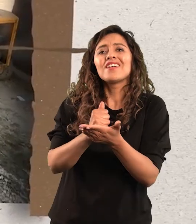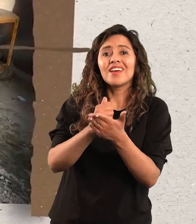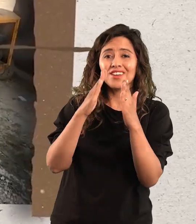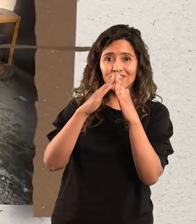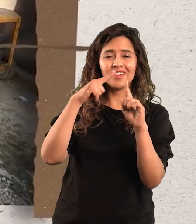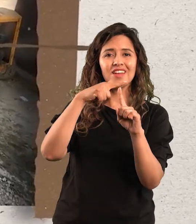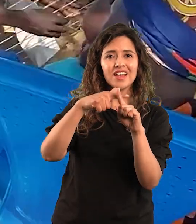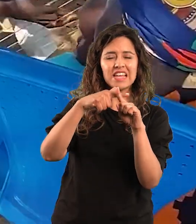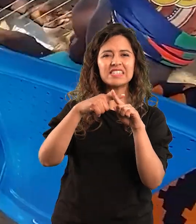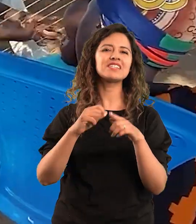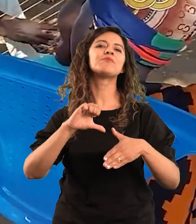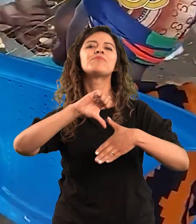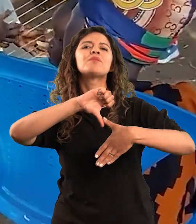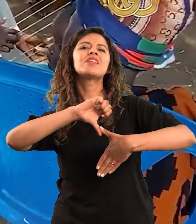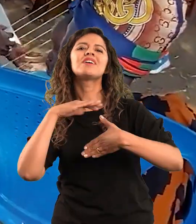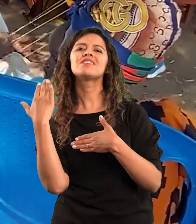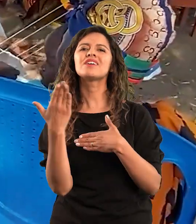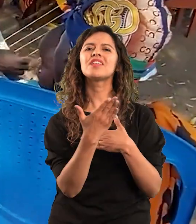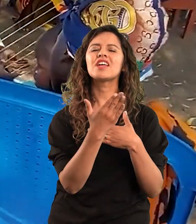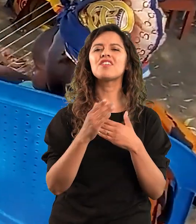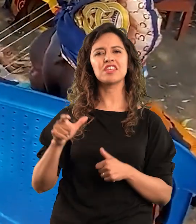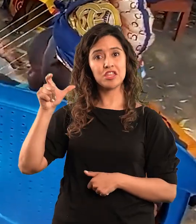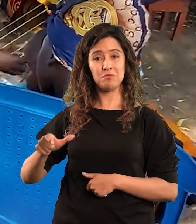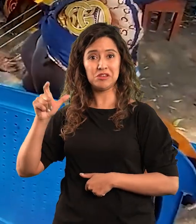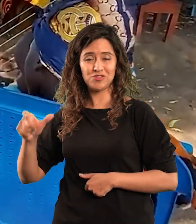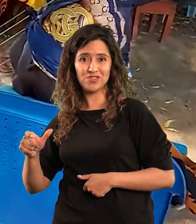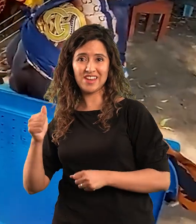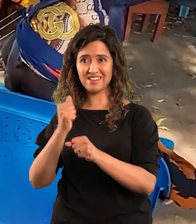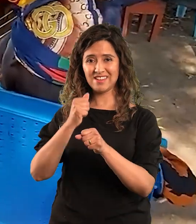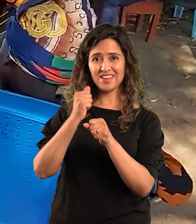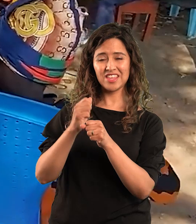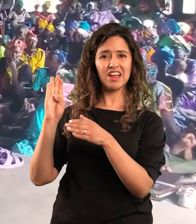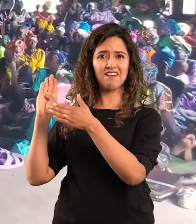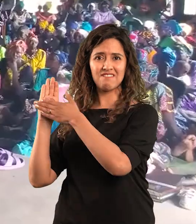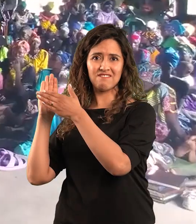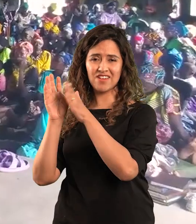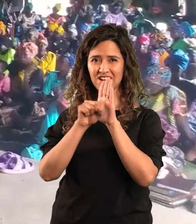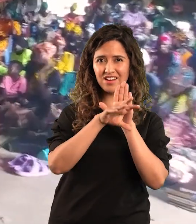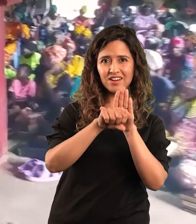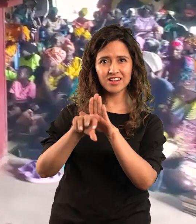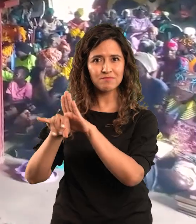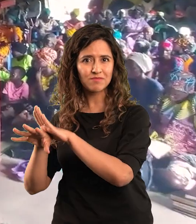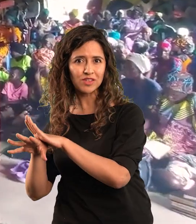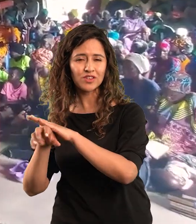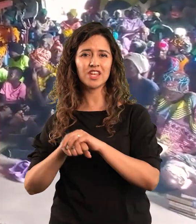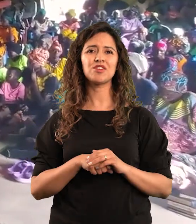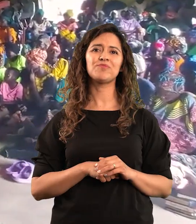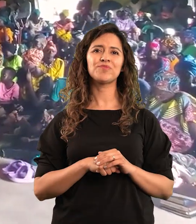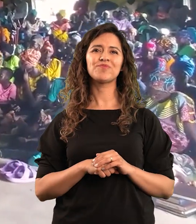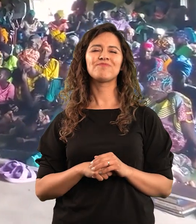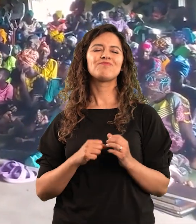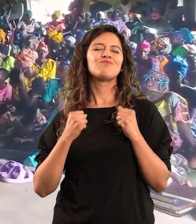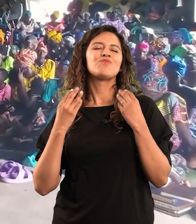Adventista en América del Sur, a través del Servicio Voluntario Adventista, que es un programa oficial de la Iglesia, con el